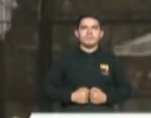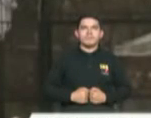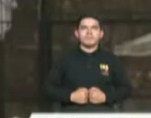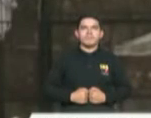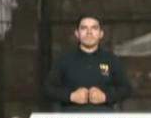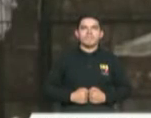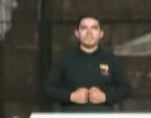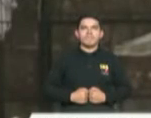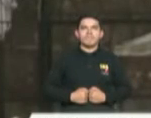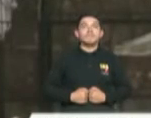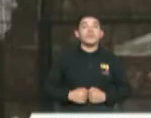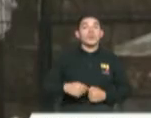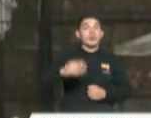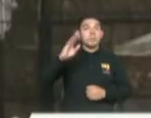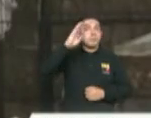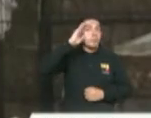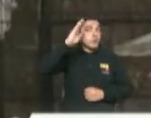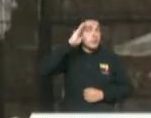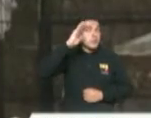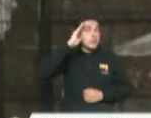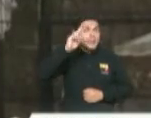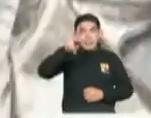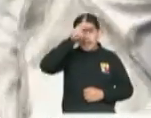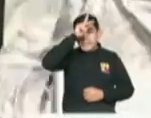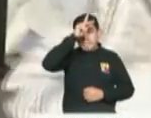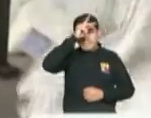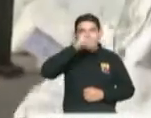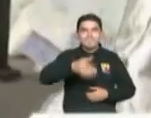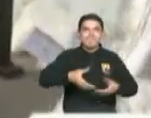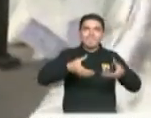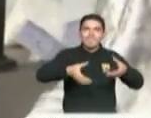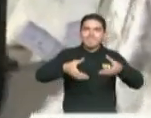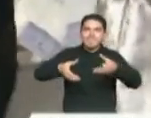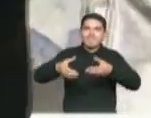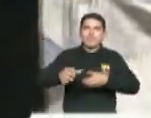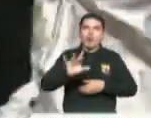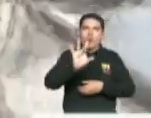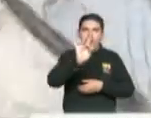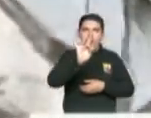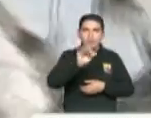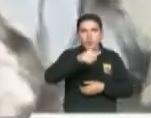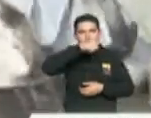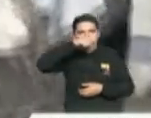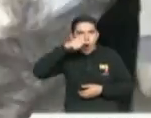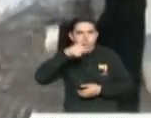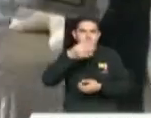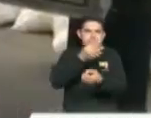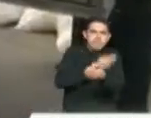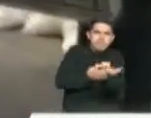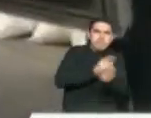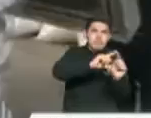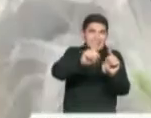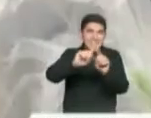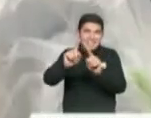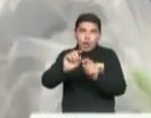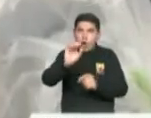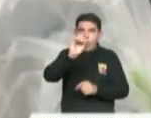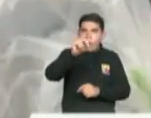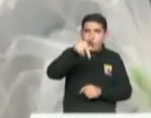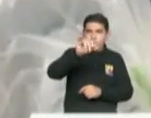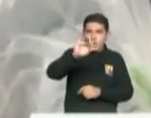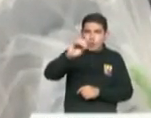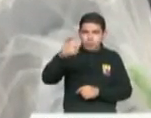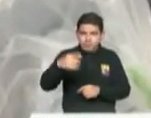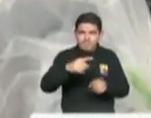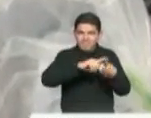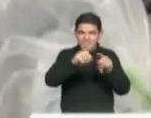la policía peruana quemó el martes cerca de 8 toneladas de droga entre cocaína marihuana y opio las sustancias